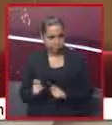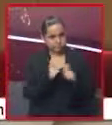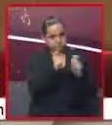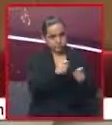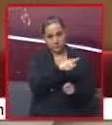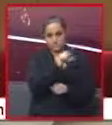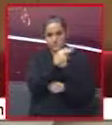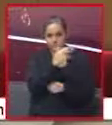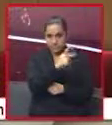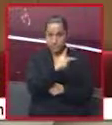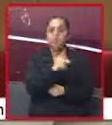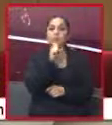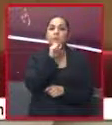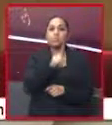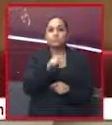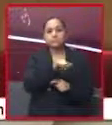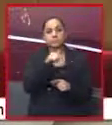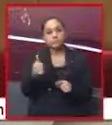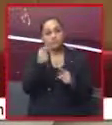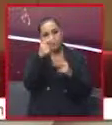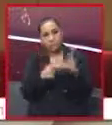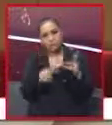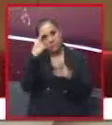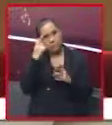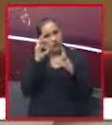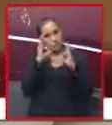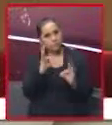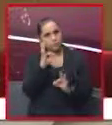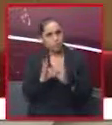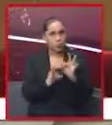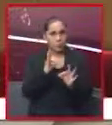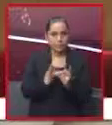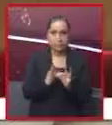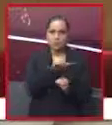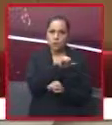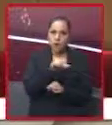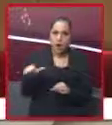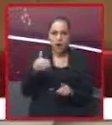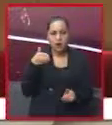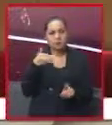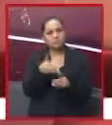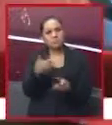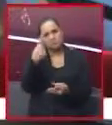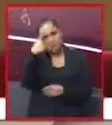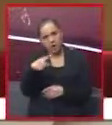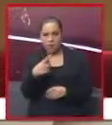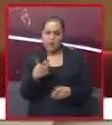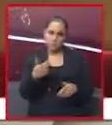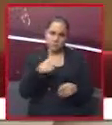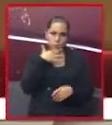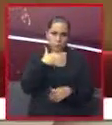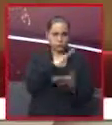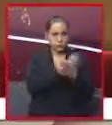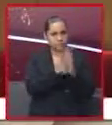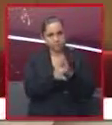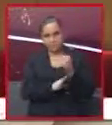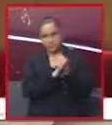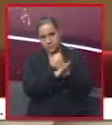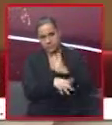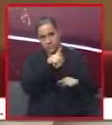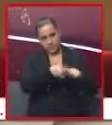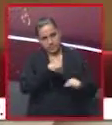establece aquellas que abonan al mejor cumplimiento de las acciones en materia de combate a la corrupción. Estableciendo